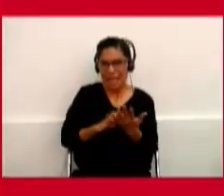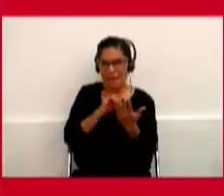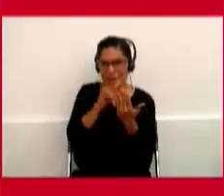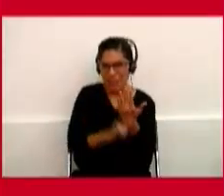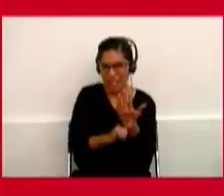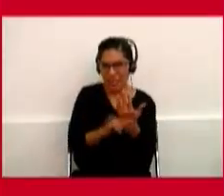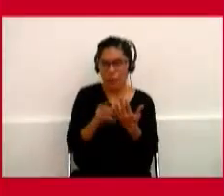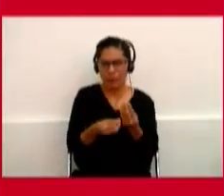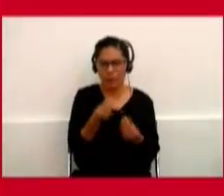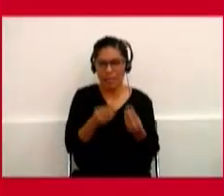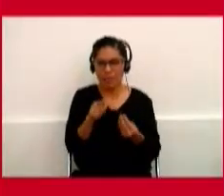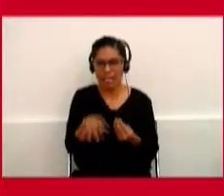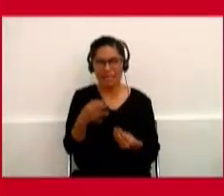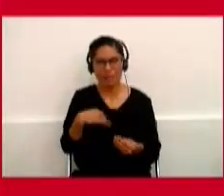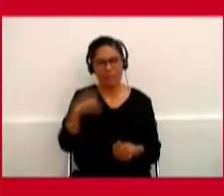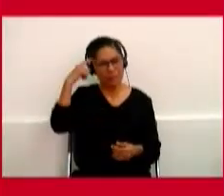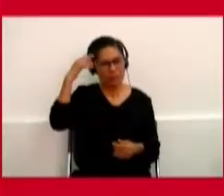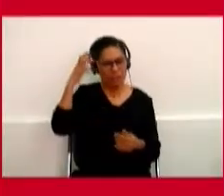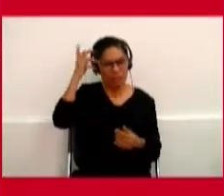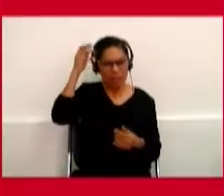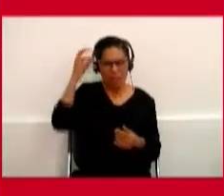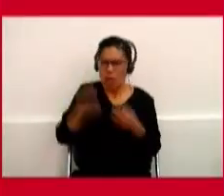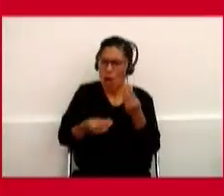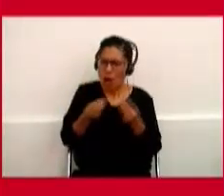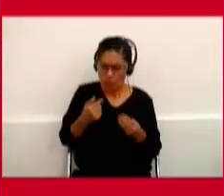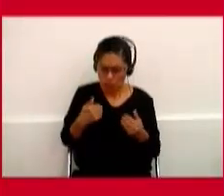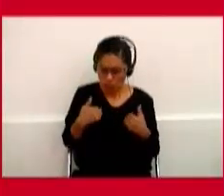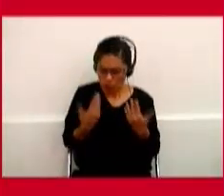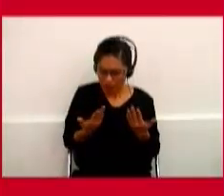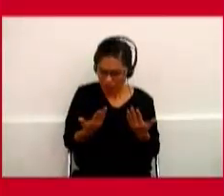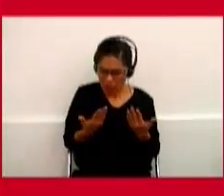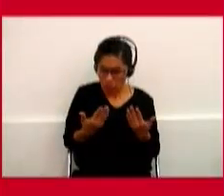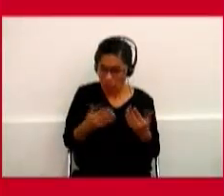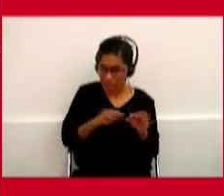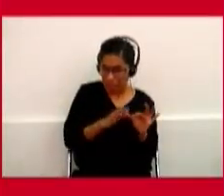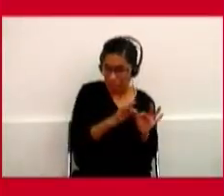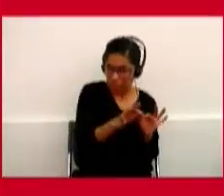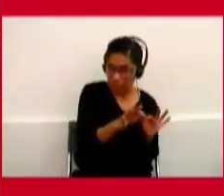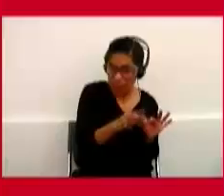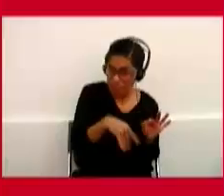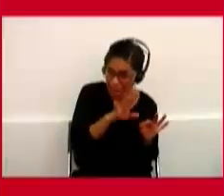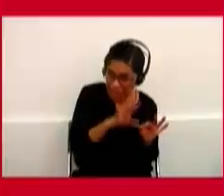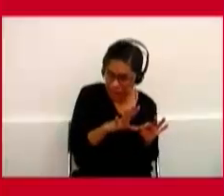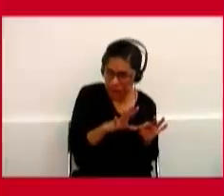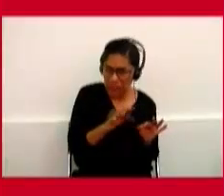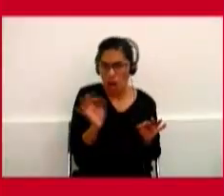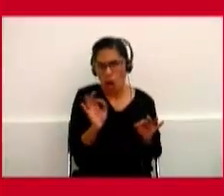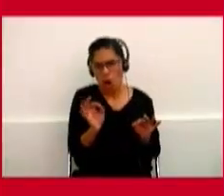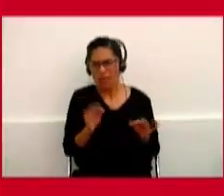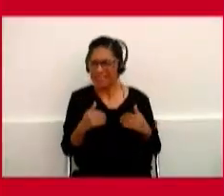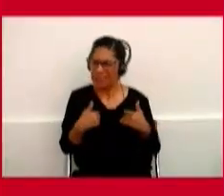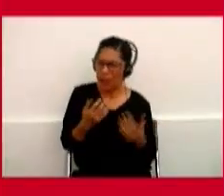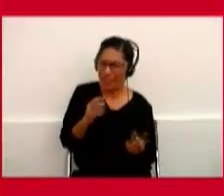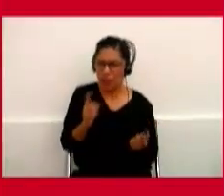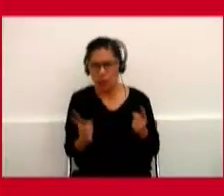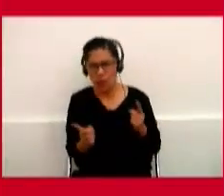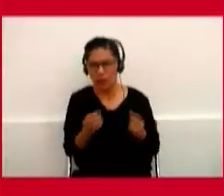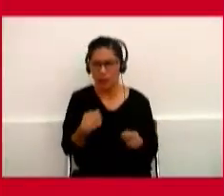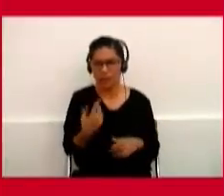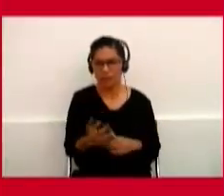porque Ya. siempre ha habido un paradigma de que no puedo avanzar más de la sección, ¿no? Hay una relación ahí,